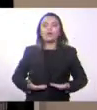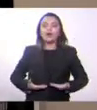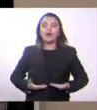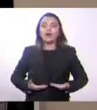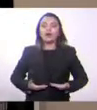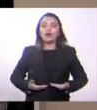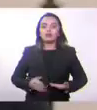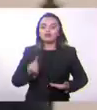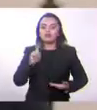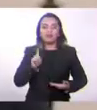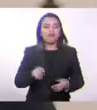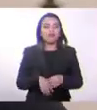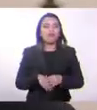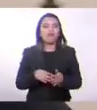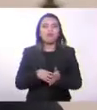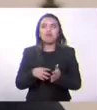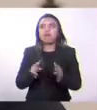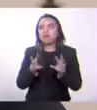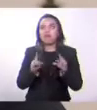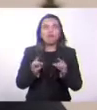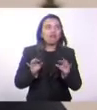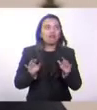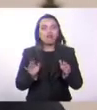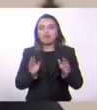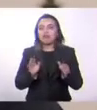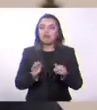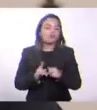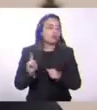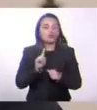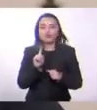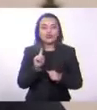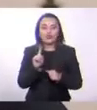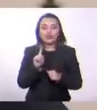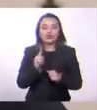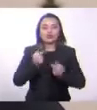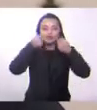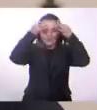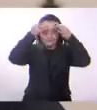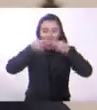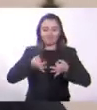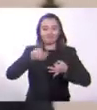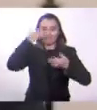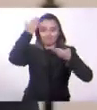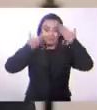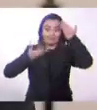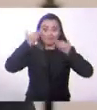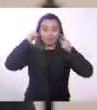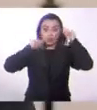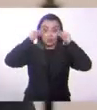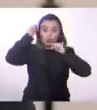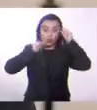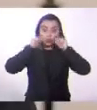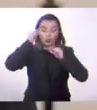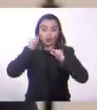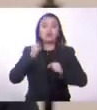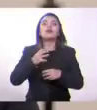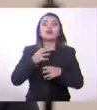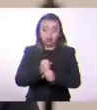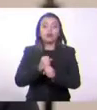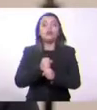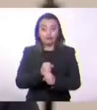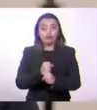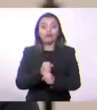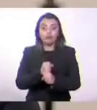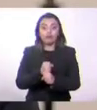creer. También tenemos otro tipo de textos argumentativos, las cartas. En El Salvador, por ejemplo, tenemos un registro histórico